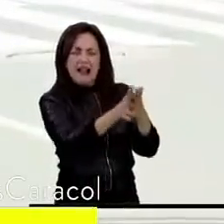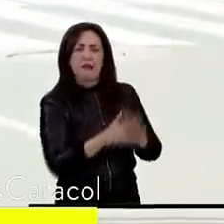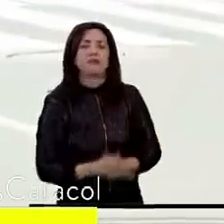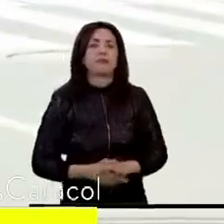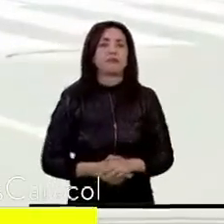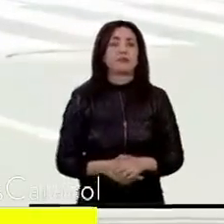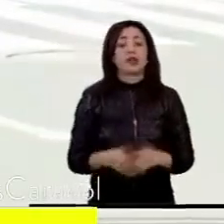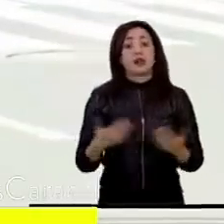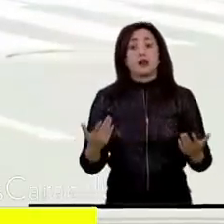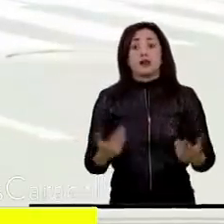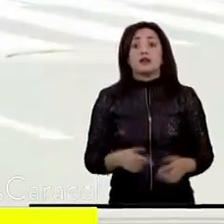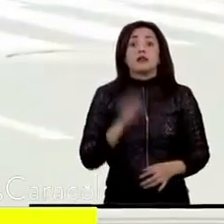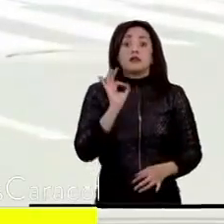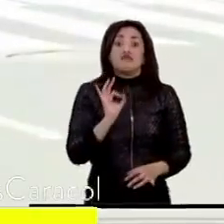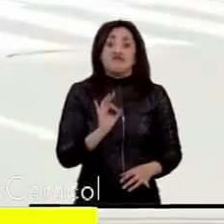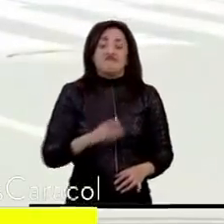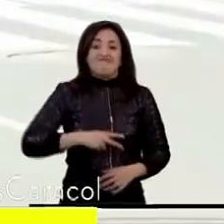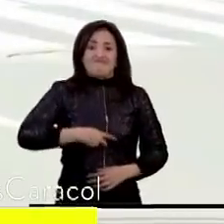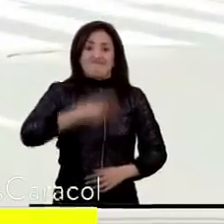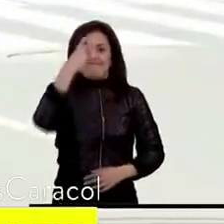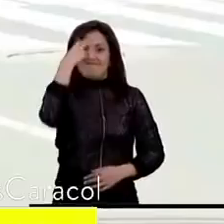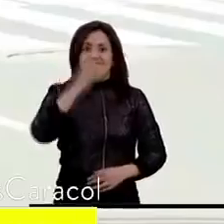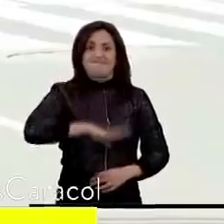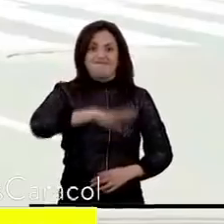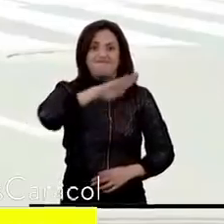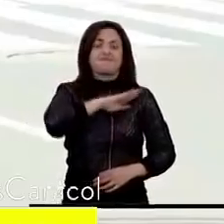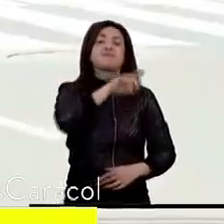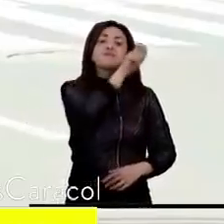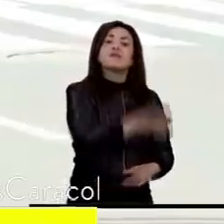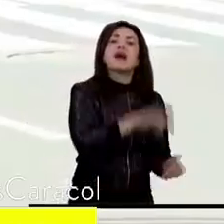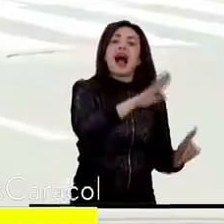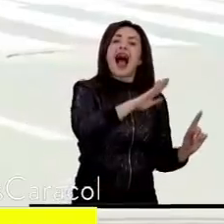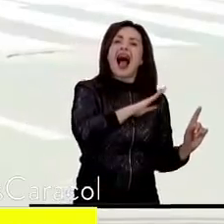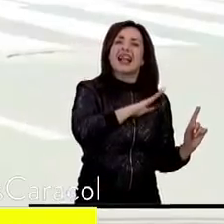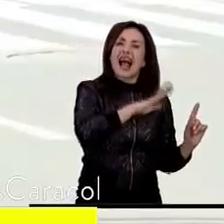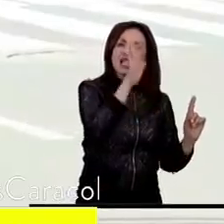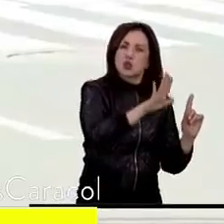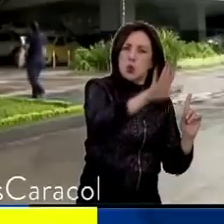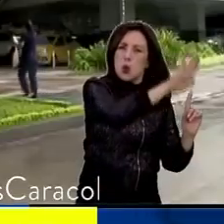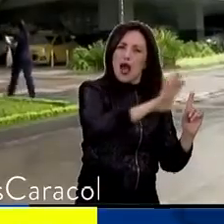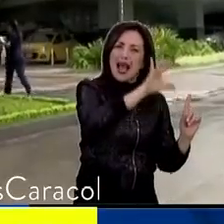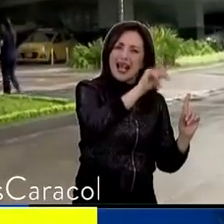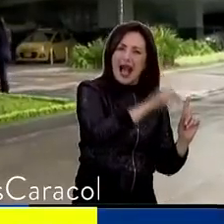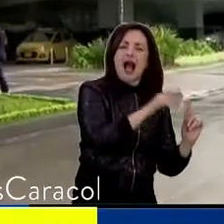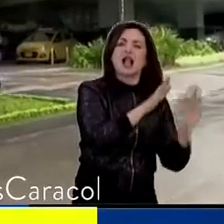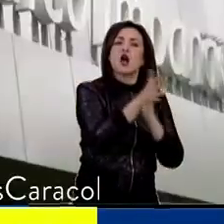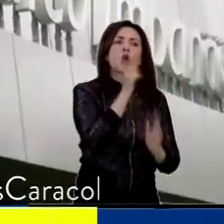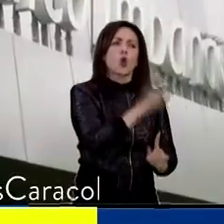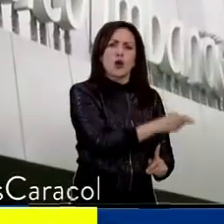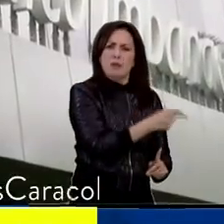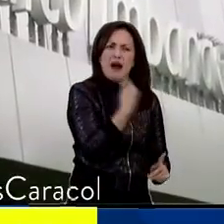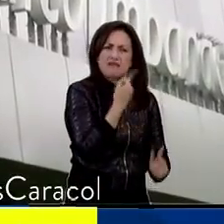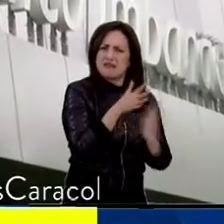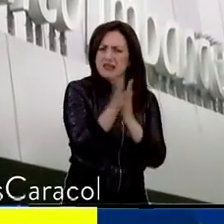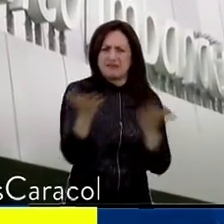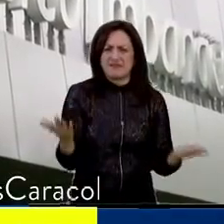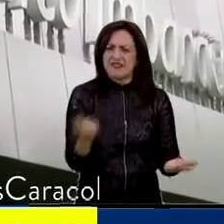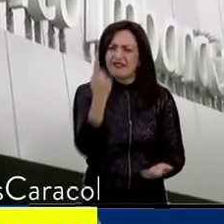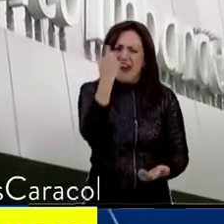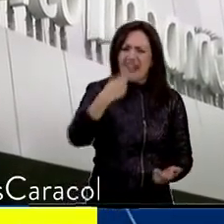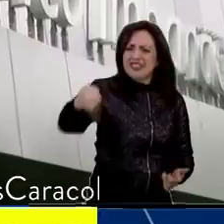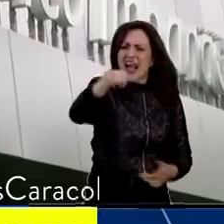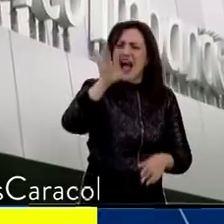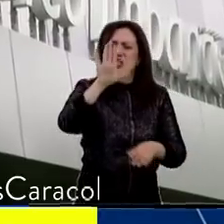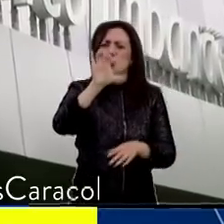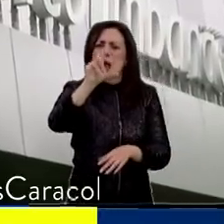Pues bastante indignado y molesto está Jorge Iván Ospina, el alcalde de Cali, respecto a lo que él considera una irresponsabilidad por parte de